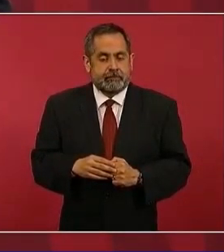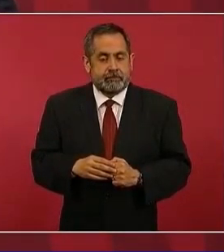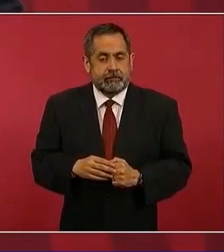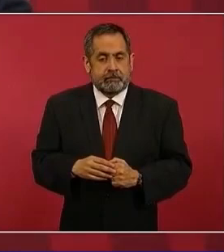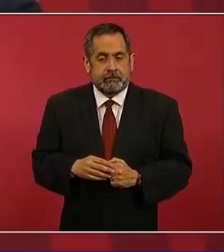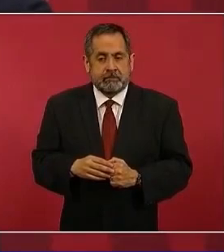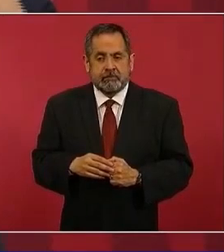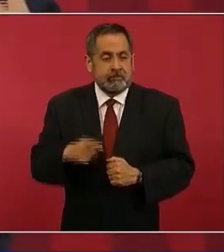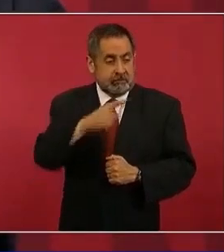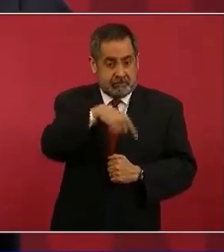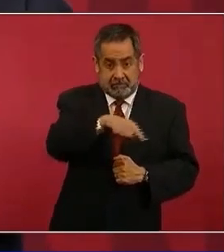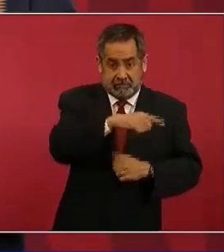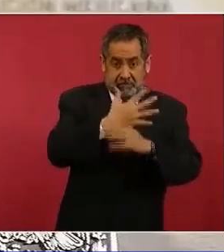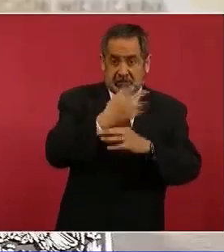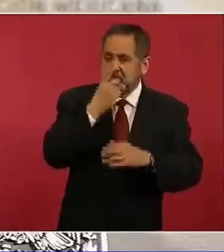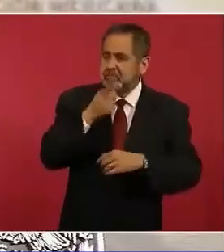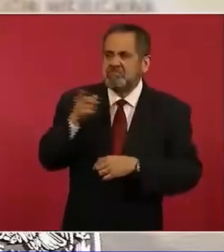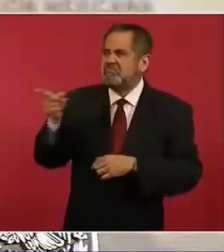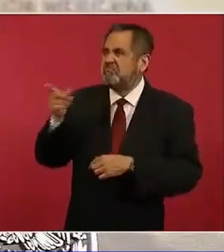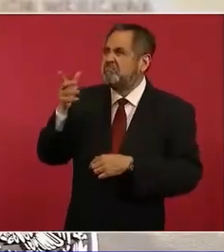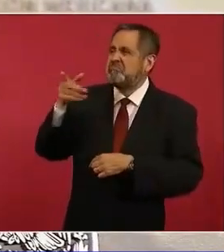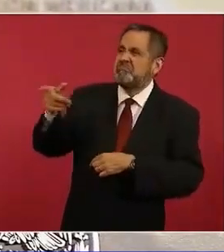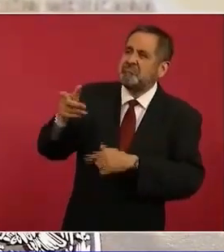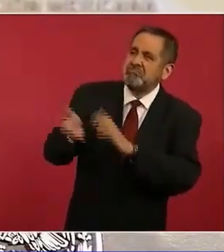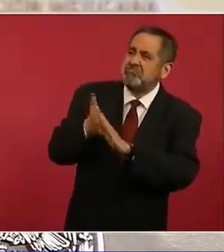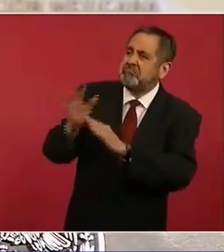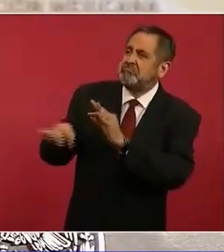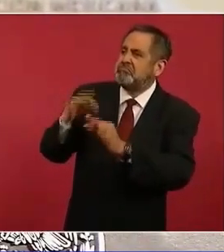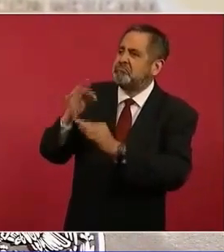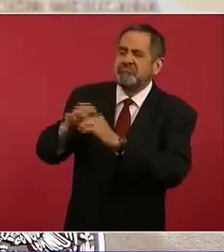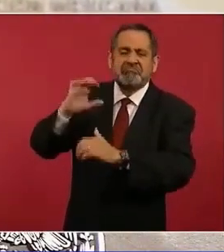decían que no íbamos a terminar nunca,